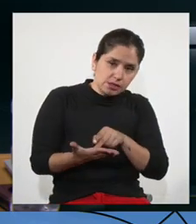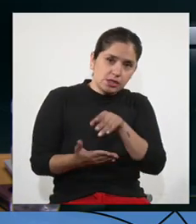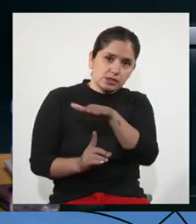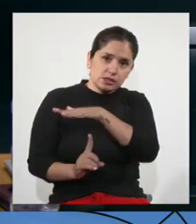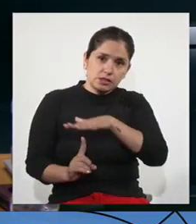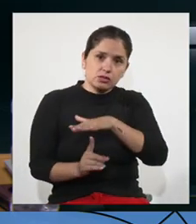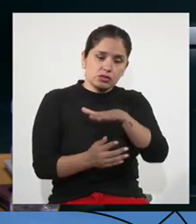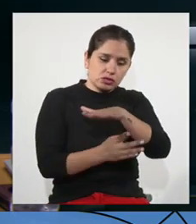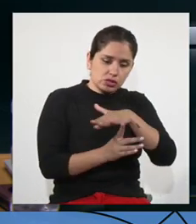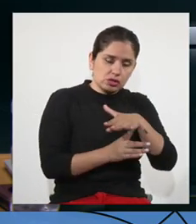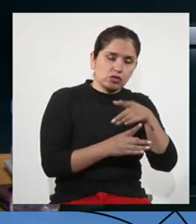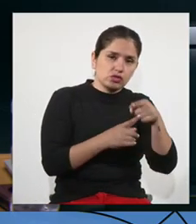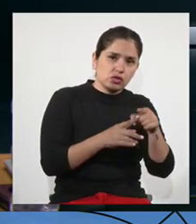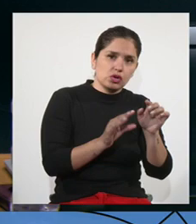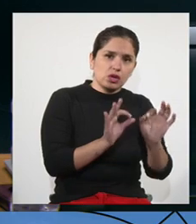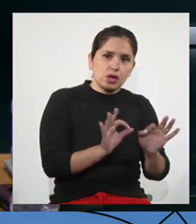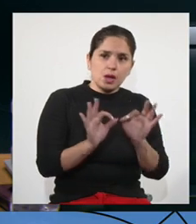porque